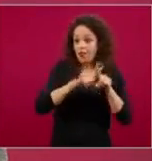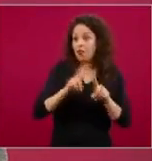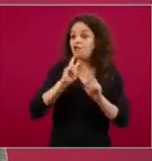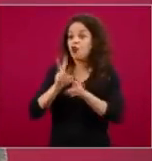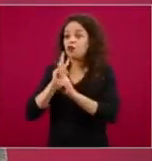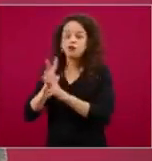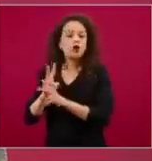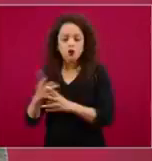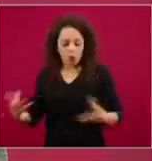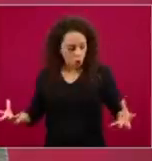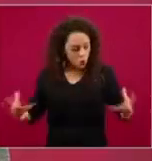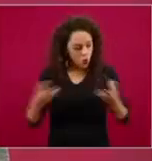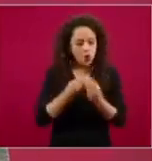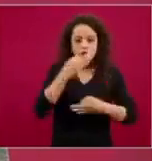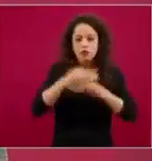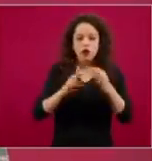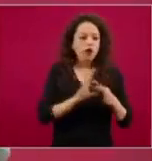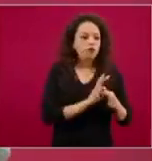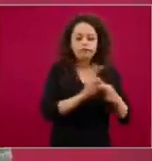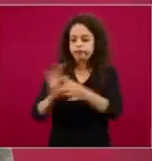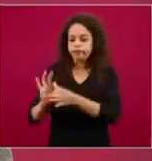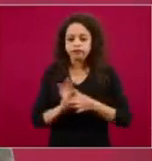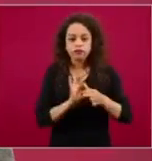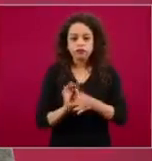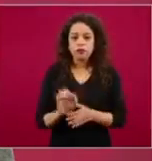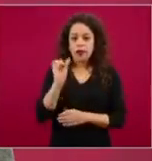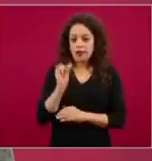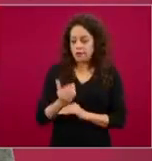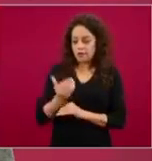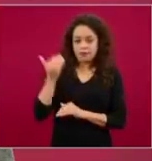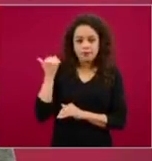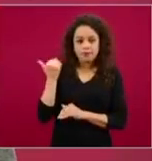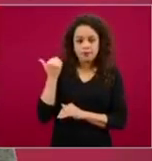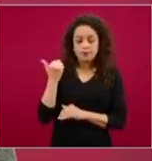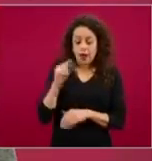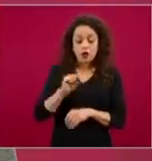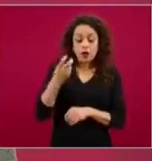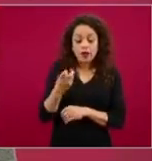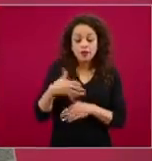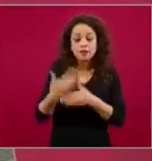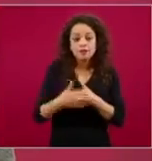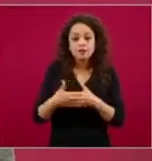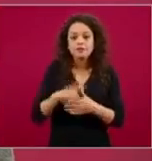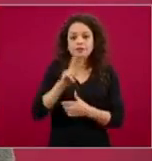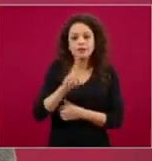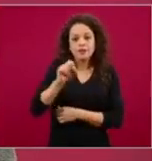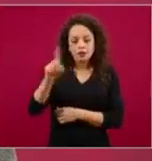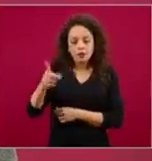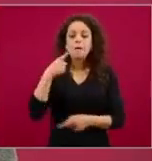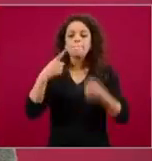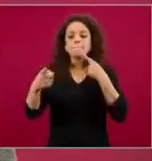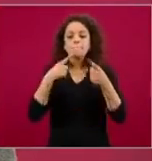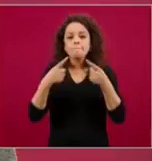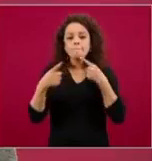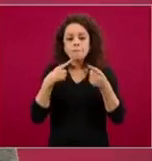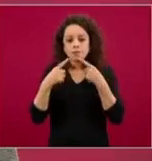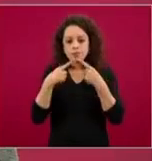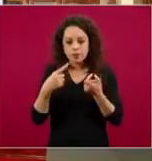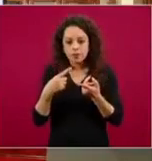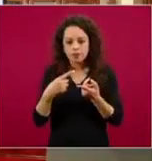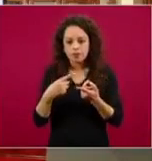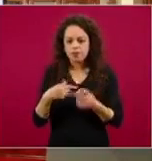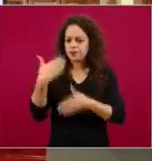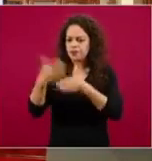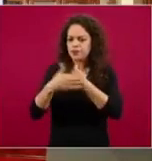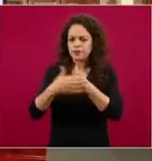Y este fin de semana justamente hay algunas conversaciones de preparativos. El próximo, al inicio de la